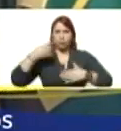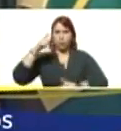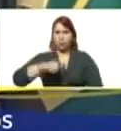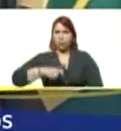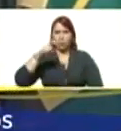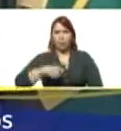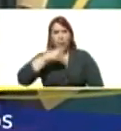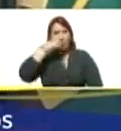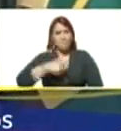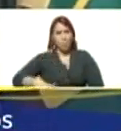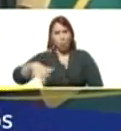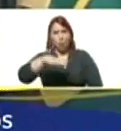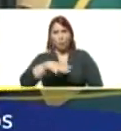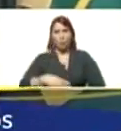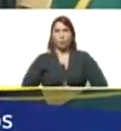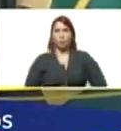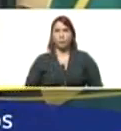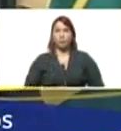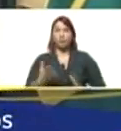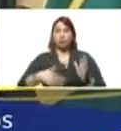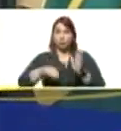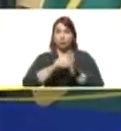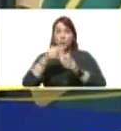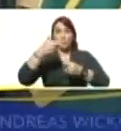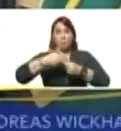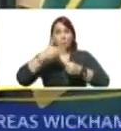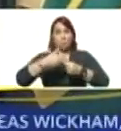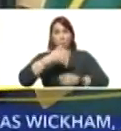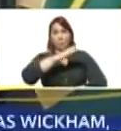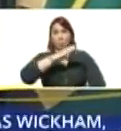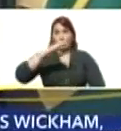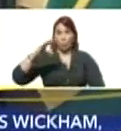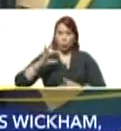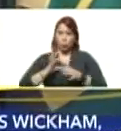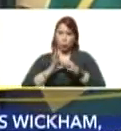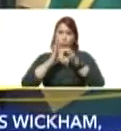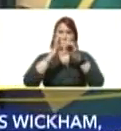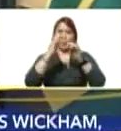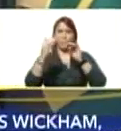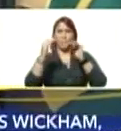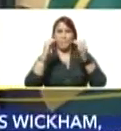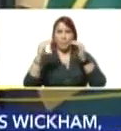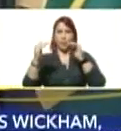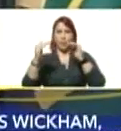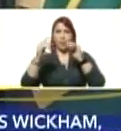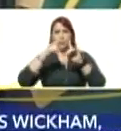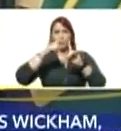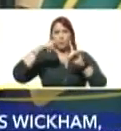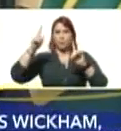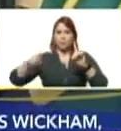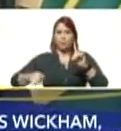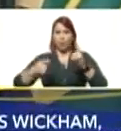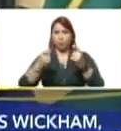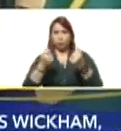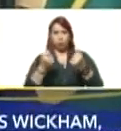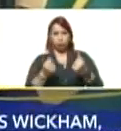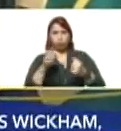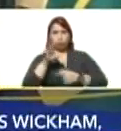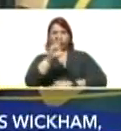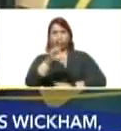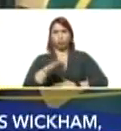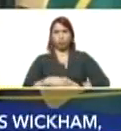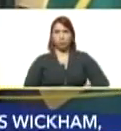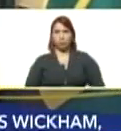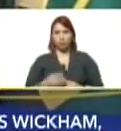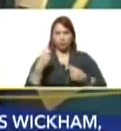necesidades de los pueblos, retomar Petrocaribe y consolidar la estabilidad energética y fiscal de la región.